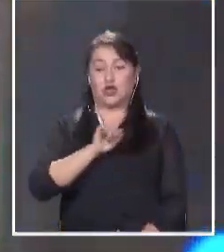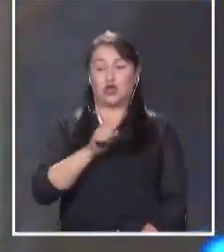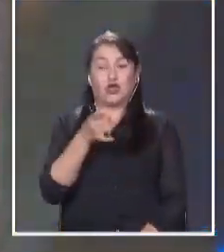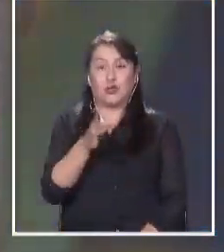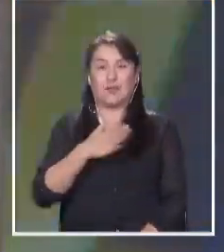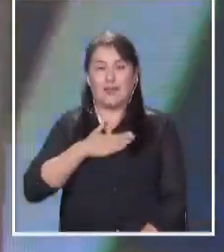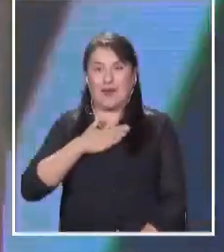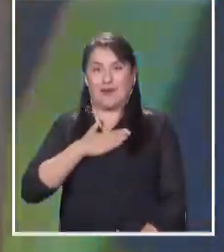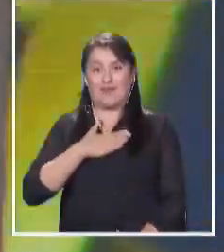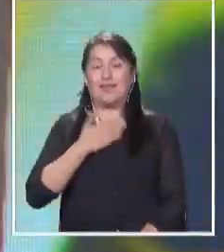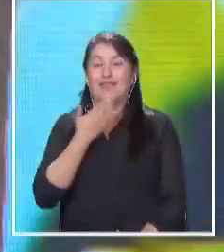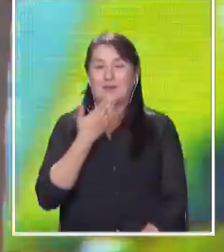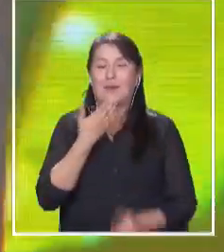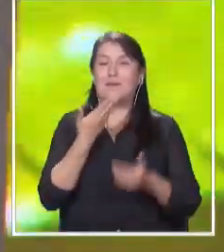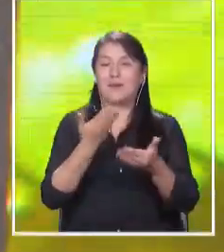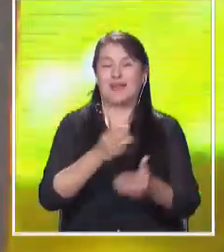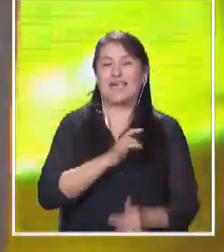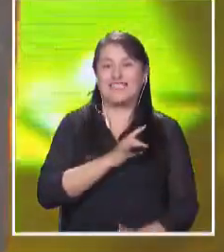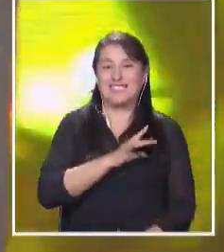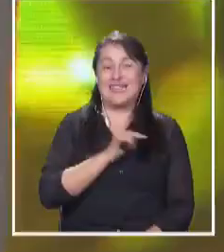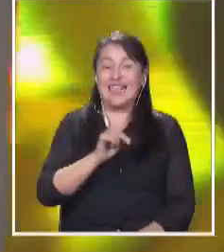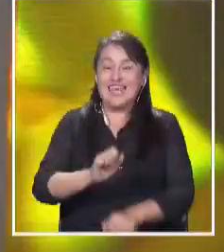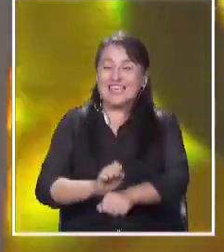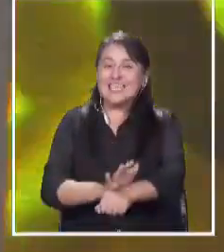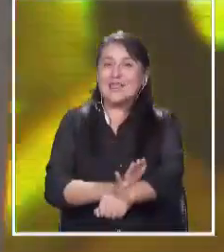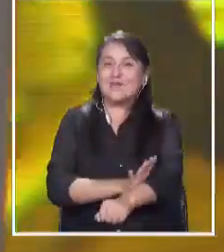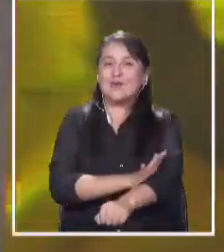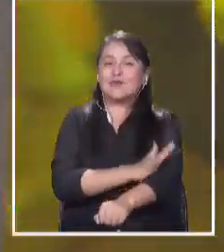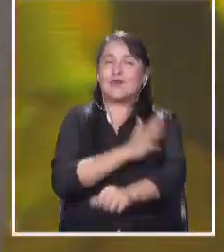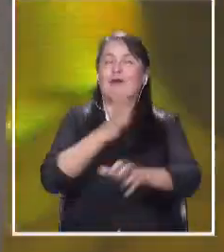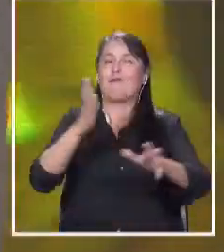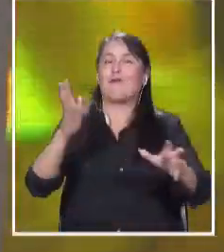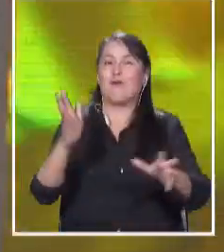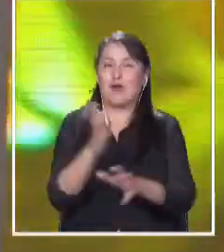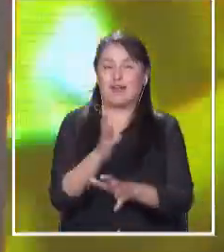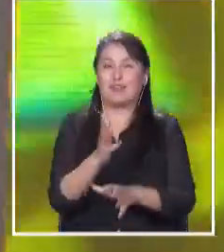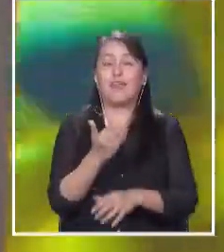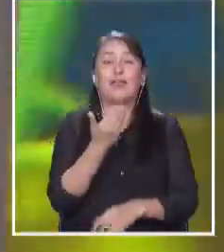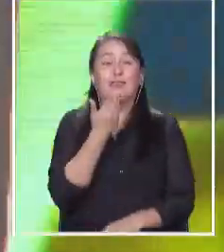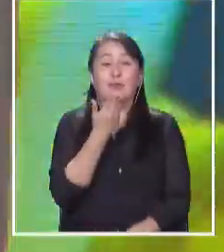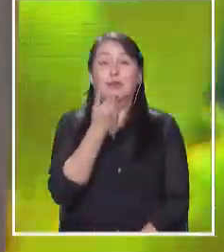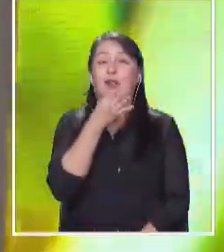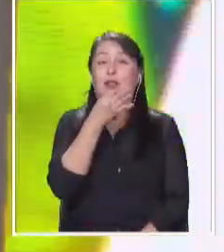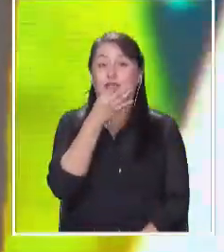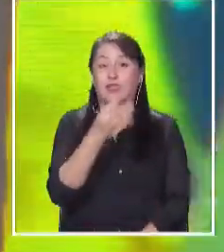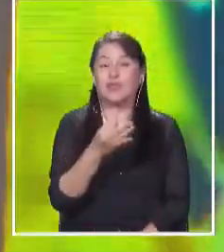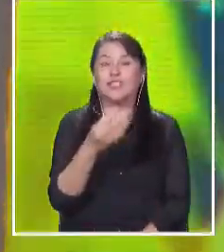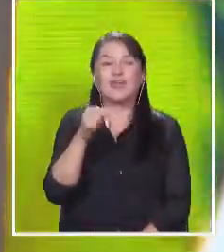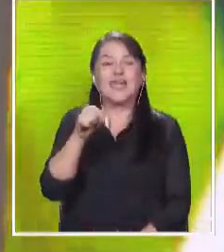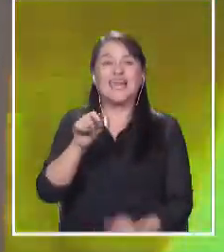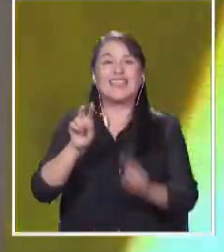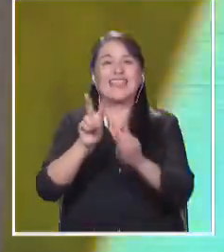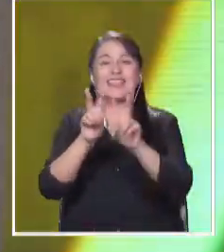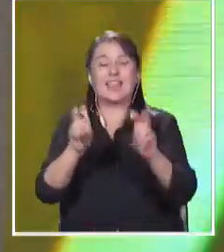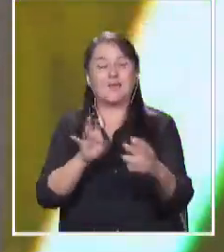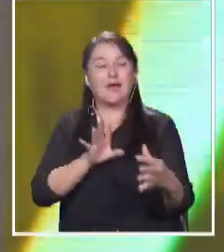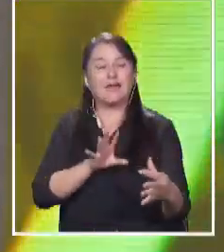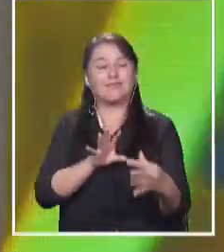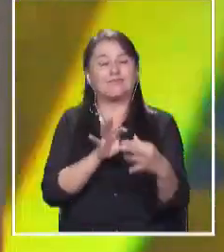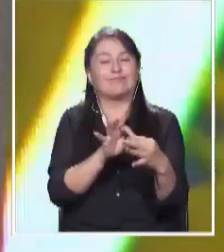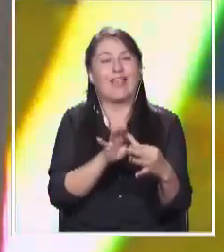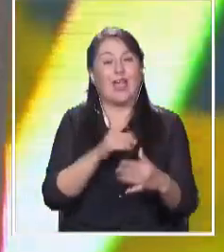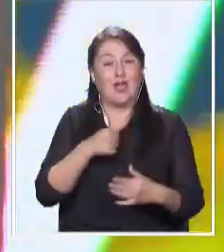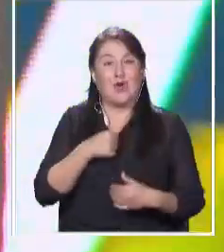que esa emoción es tremendamente fuerte. Y también lo he dicho, ¿cierto? Esto de la aventura, esto de conectarse con el niño que uno